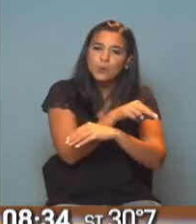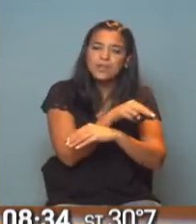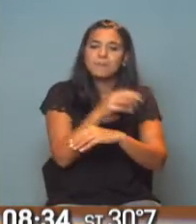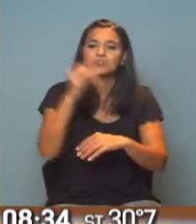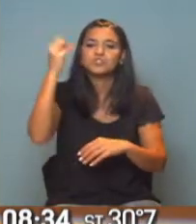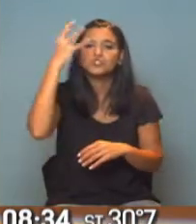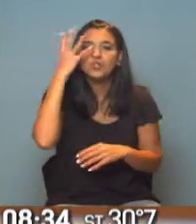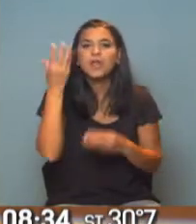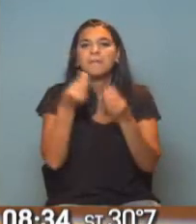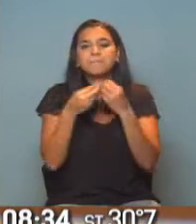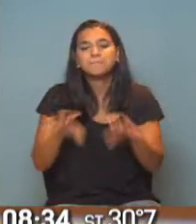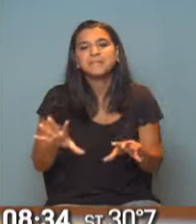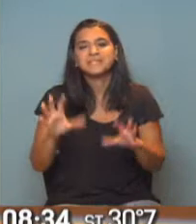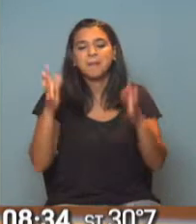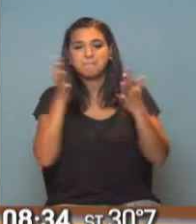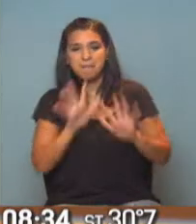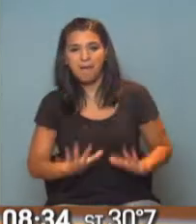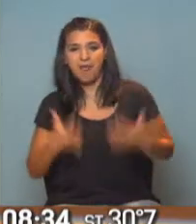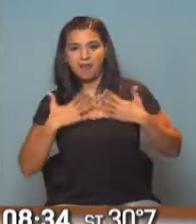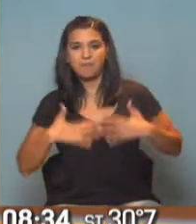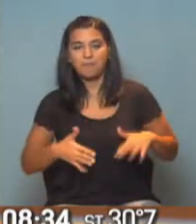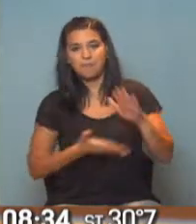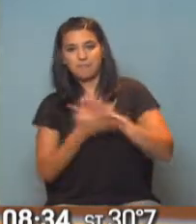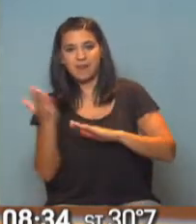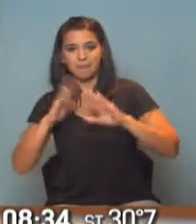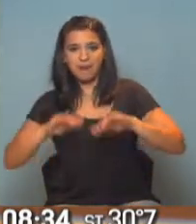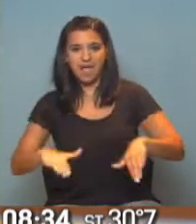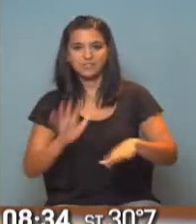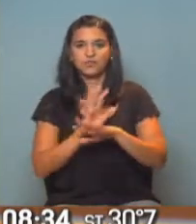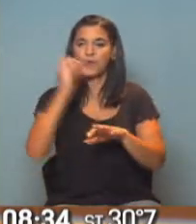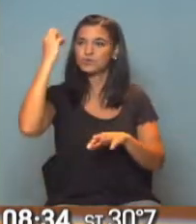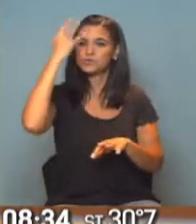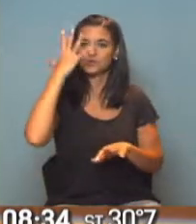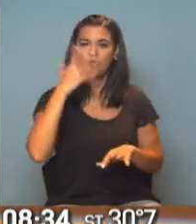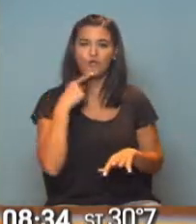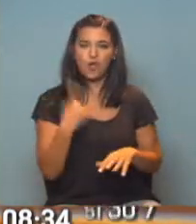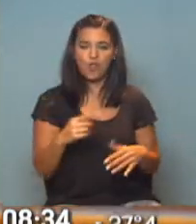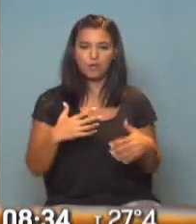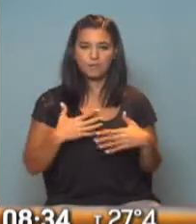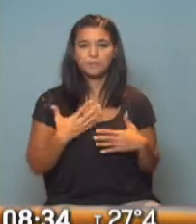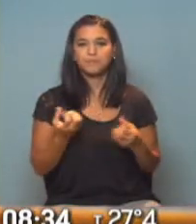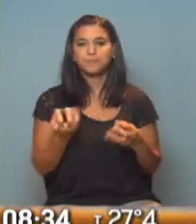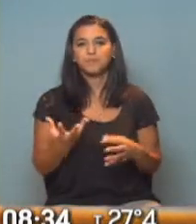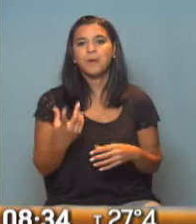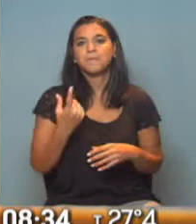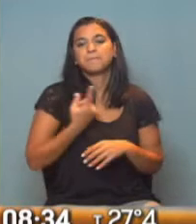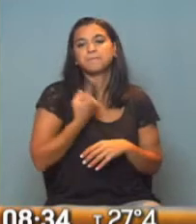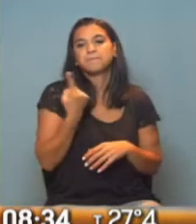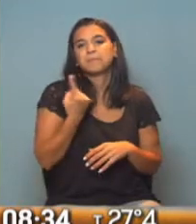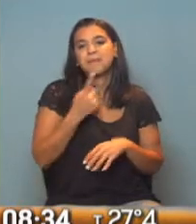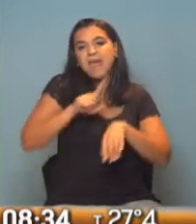del sol empiezan a preparar la pgje en el cuerpo como para ir a la playa y ya llegar con determinado colorcito porque las primeras 24 horas son